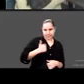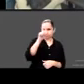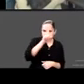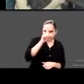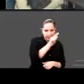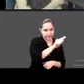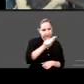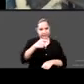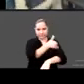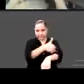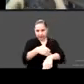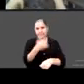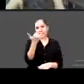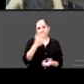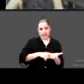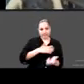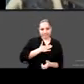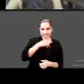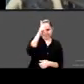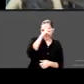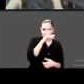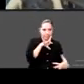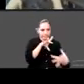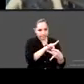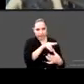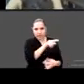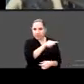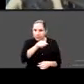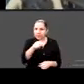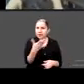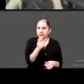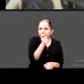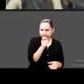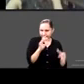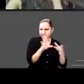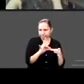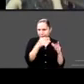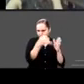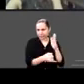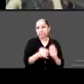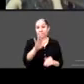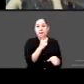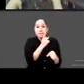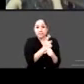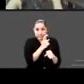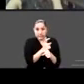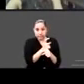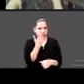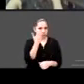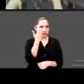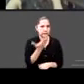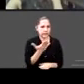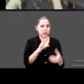En esta primera intervención podré tocar el primer punto: ¿cuál es el impacto social y cultural que